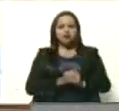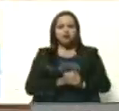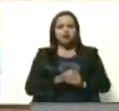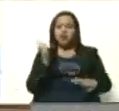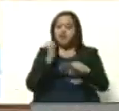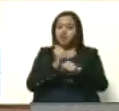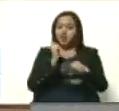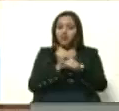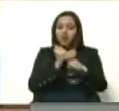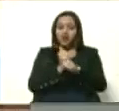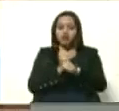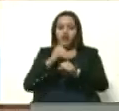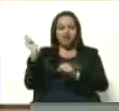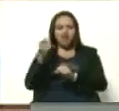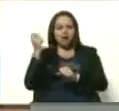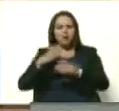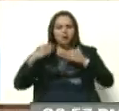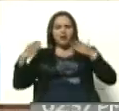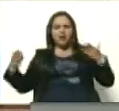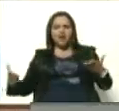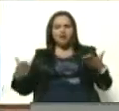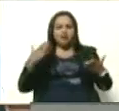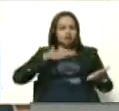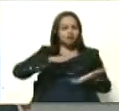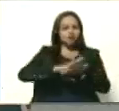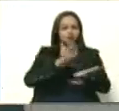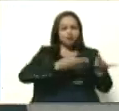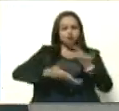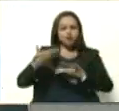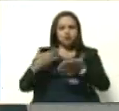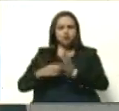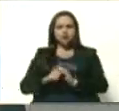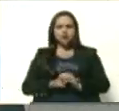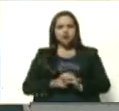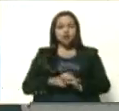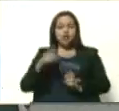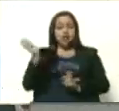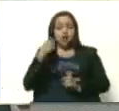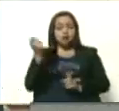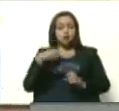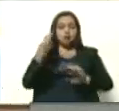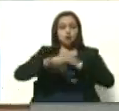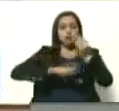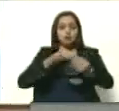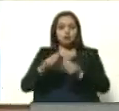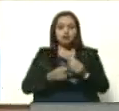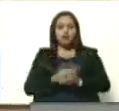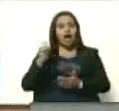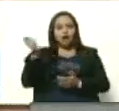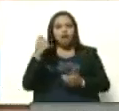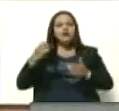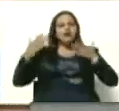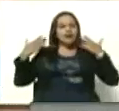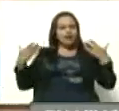producción, el Apure grande, el Apure próspero, el Apure productivo. Apure es grande.